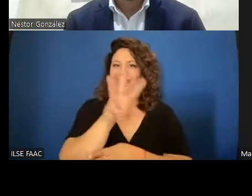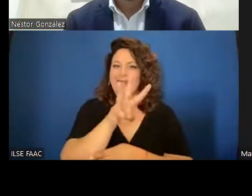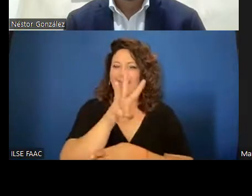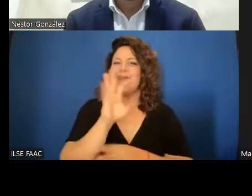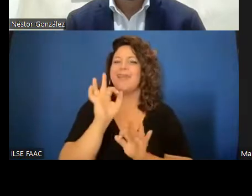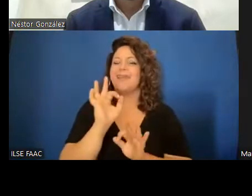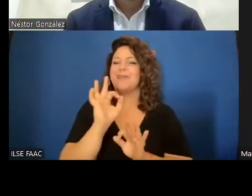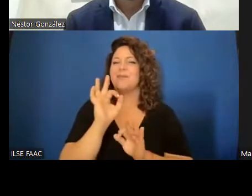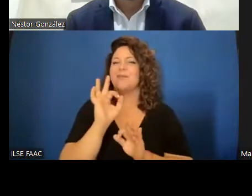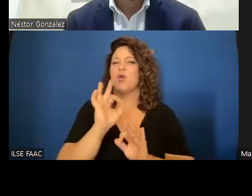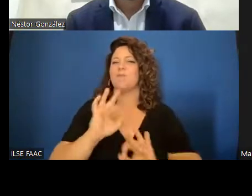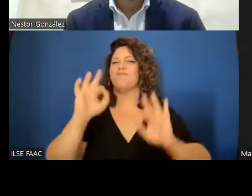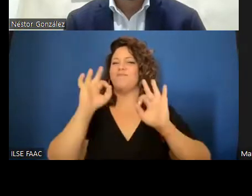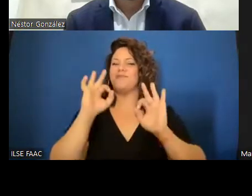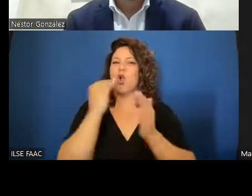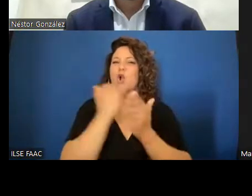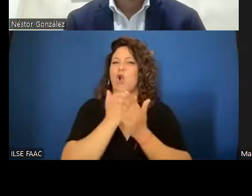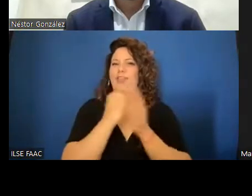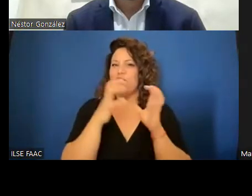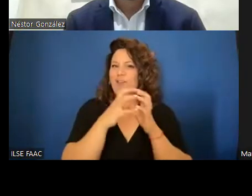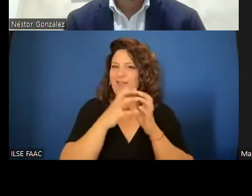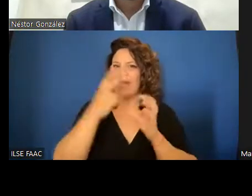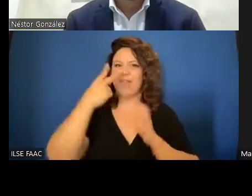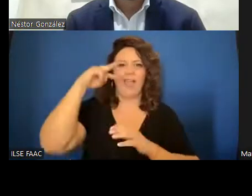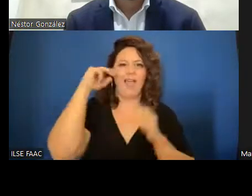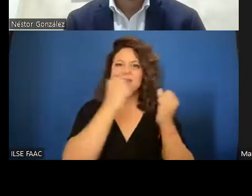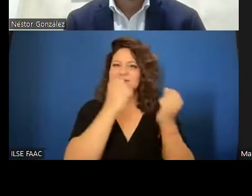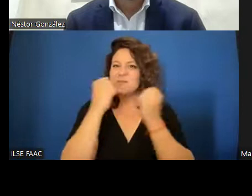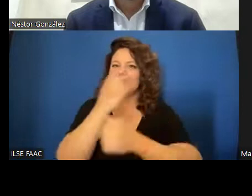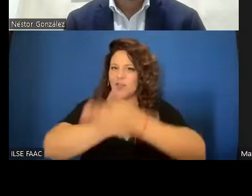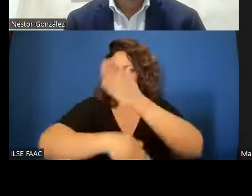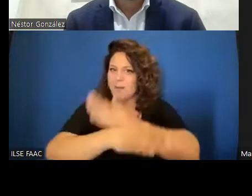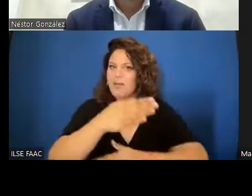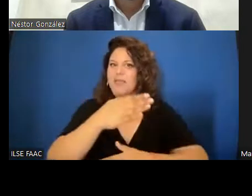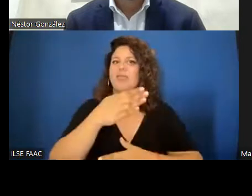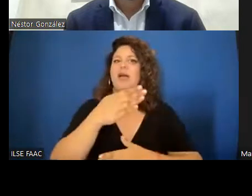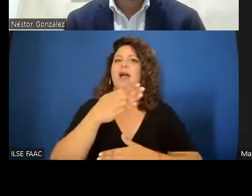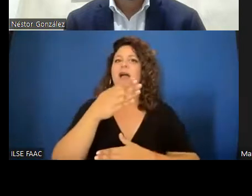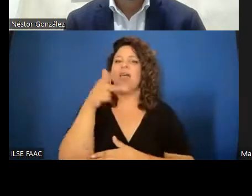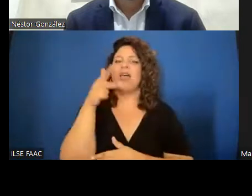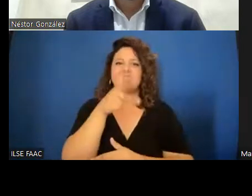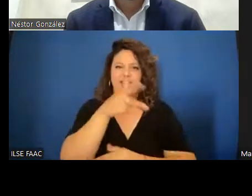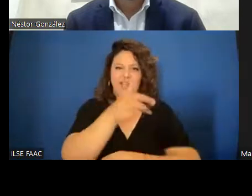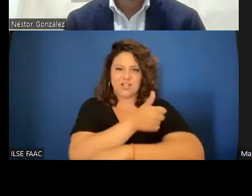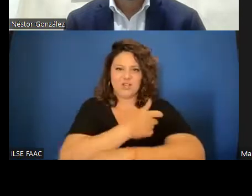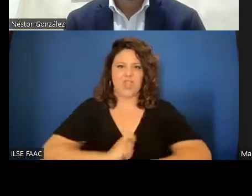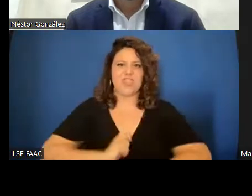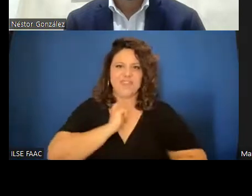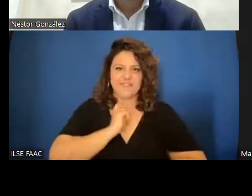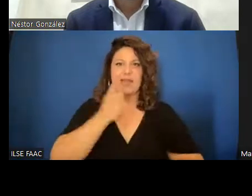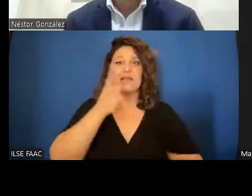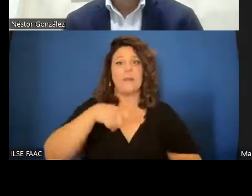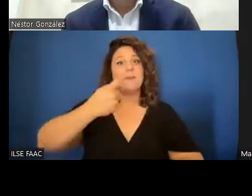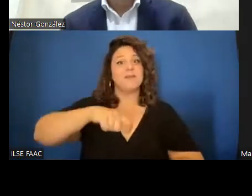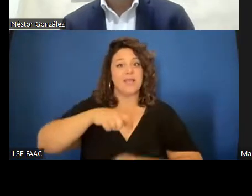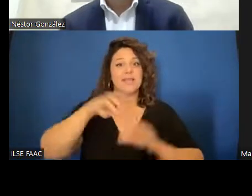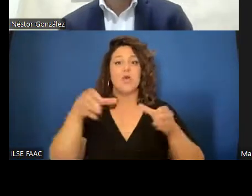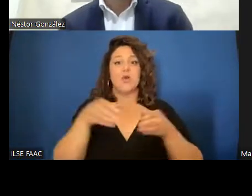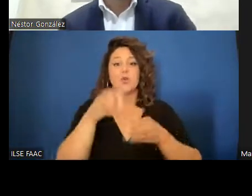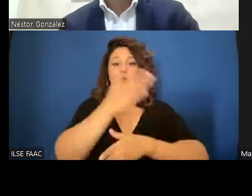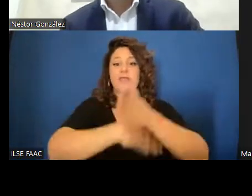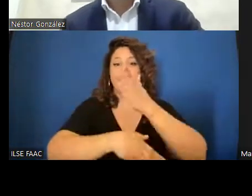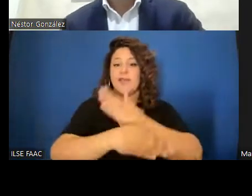expertos abogados de CED. Tenemos a Néstor González, abogado en ejercicio desde 2003,